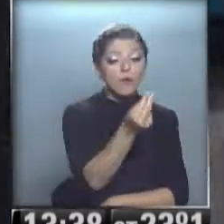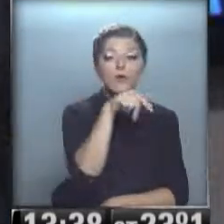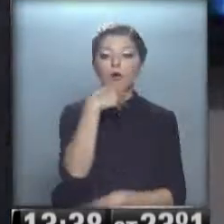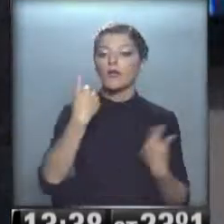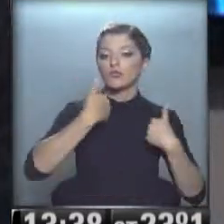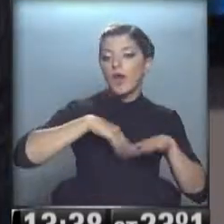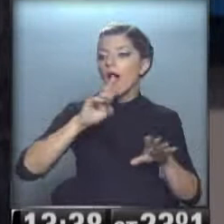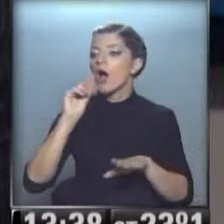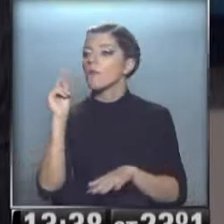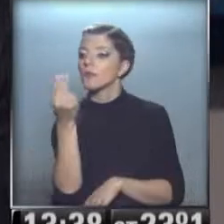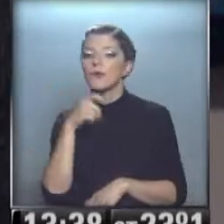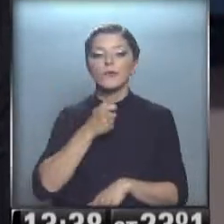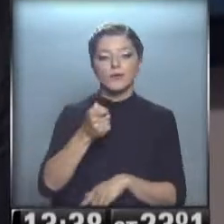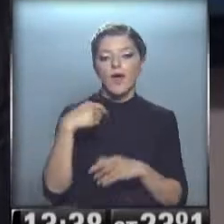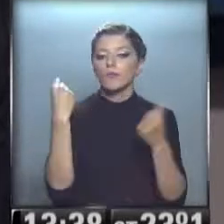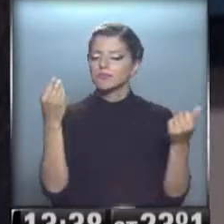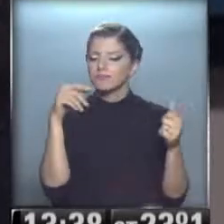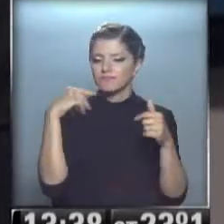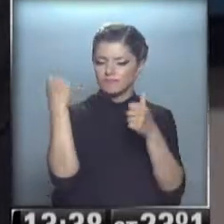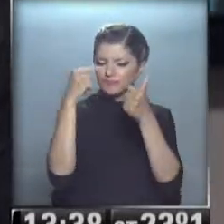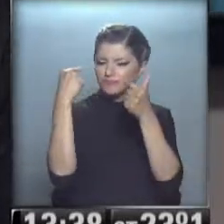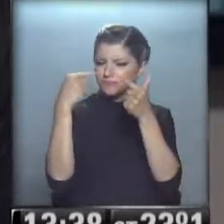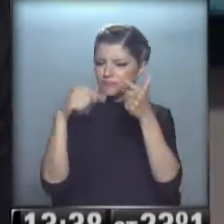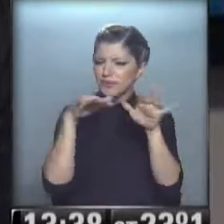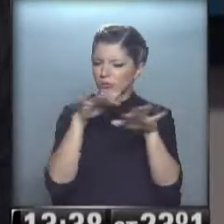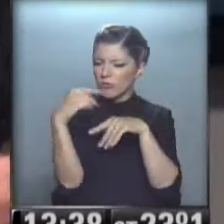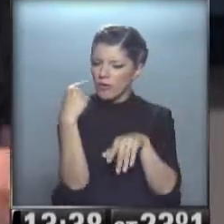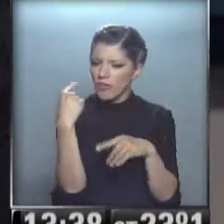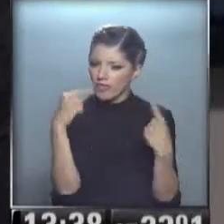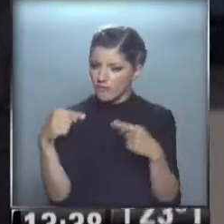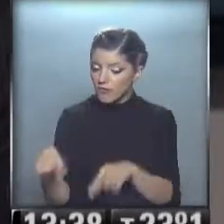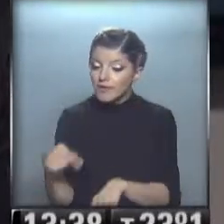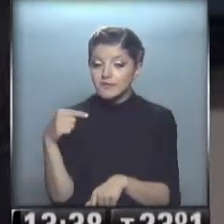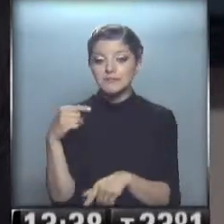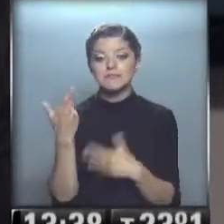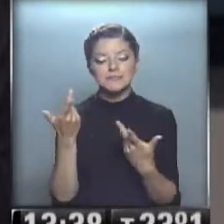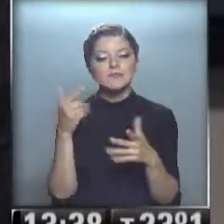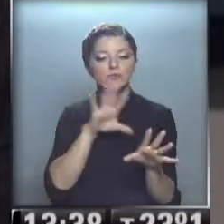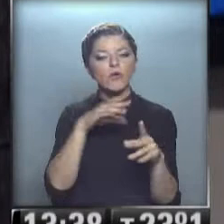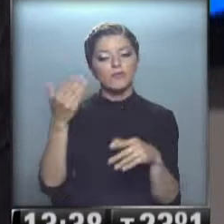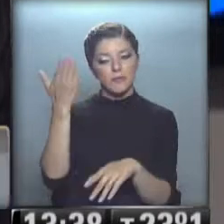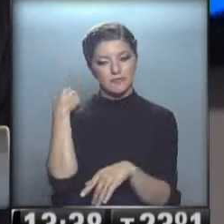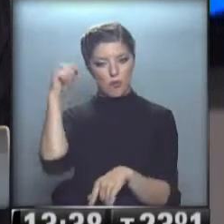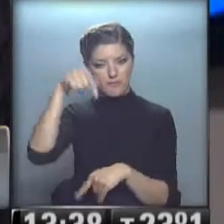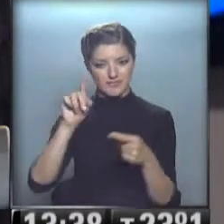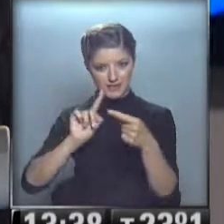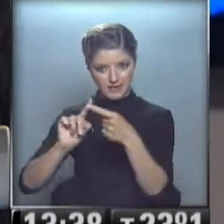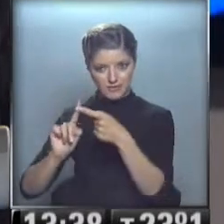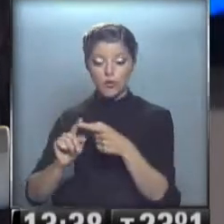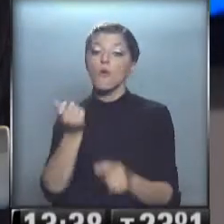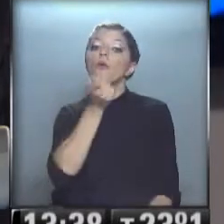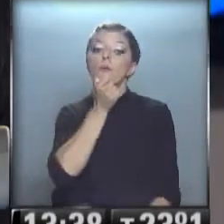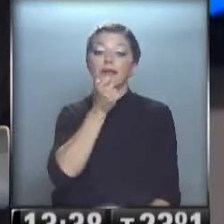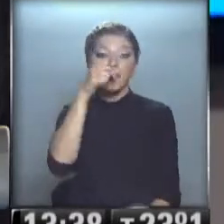João Goulart o en el caso de Chile, tan presente con la historia de estas hijas de generales